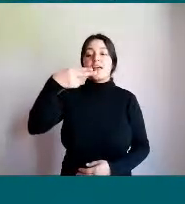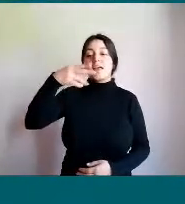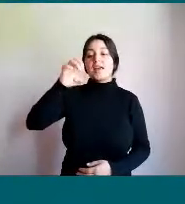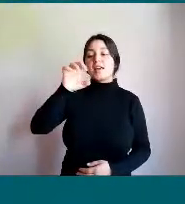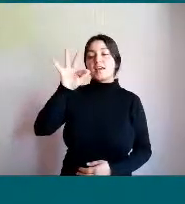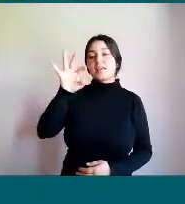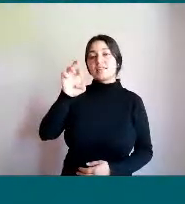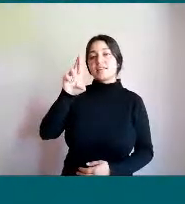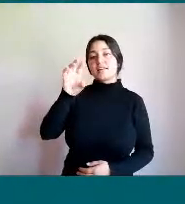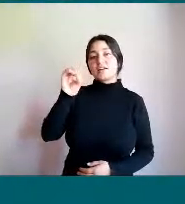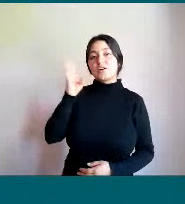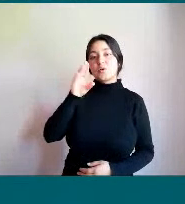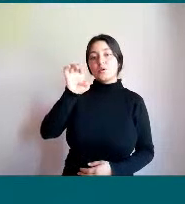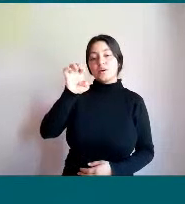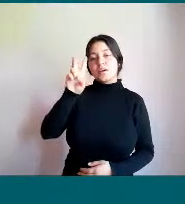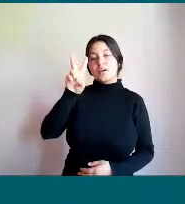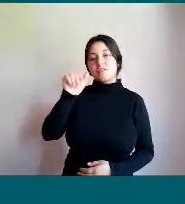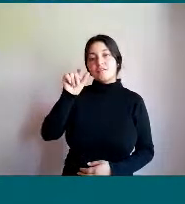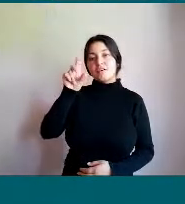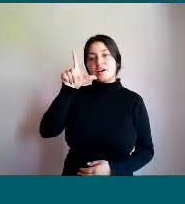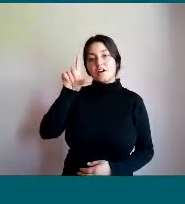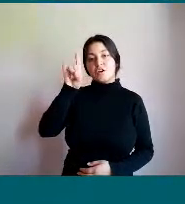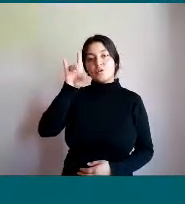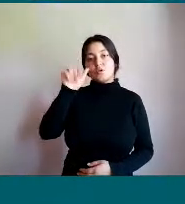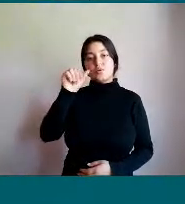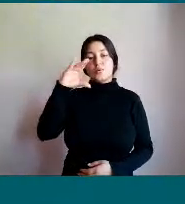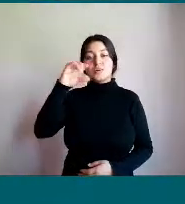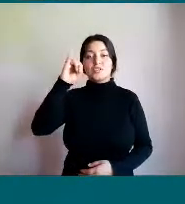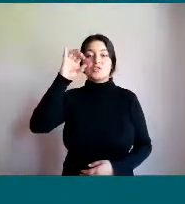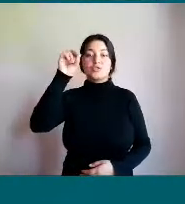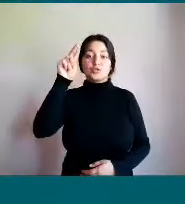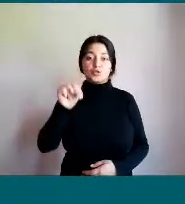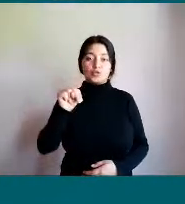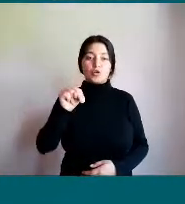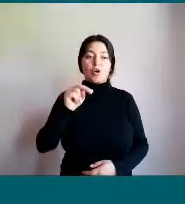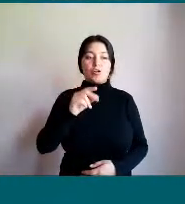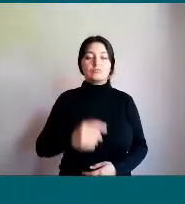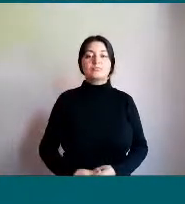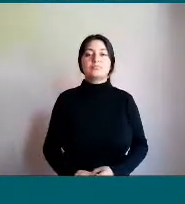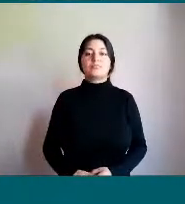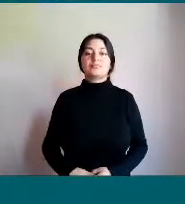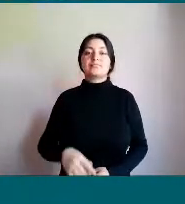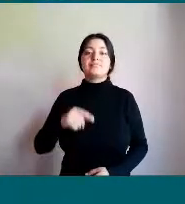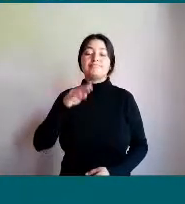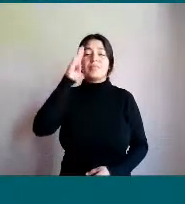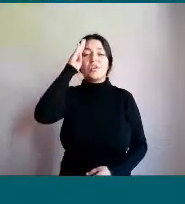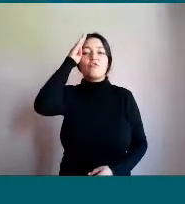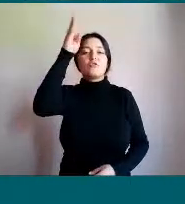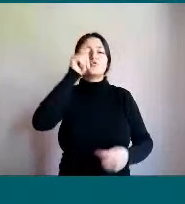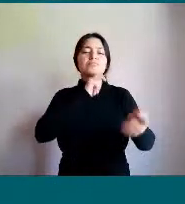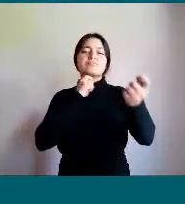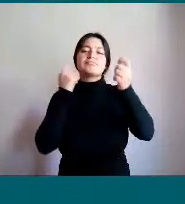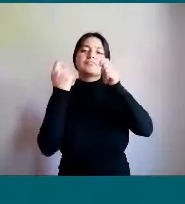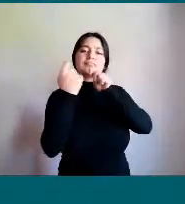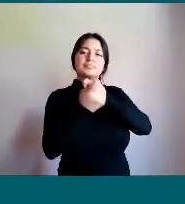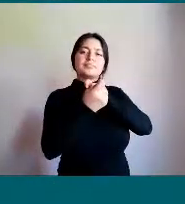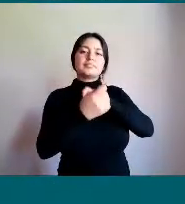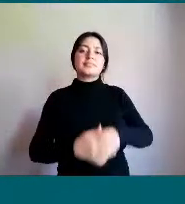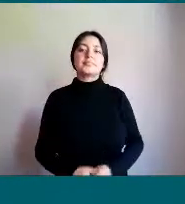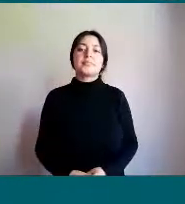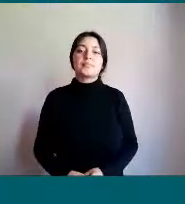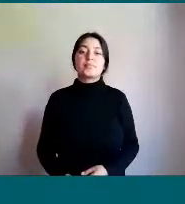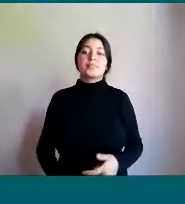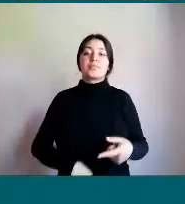evaluar conocimientos, habilidades o destrezas. ¿Para qué? Para tomar mejores decisiones de cara a introducir cambios en el futuro, ¿vale? Podemos meter